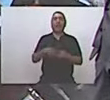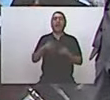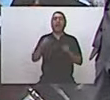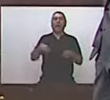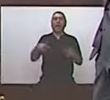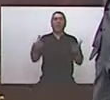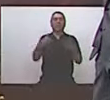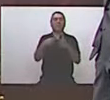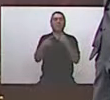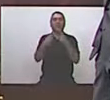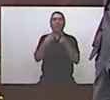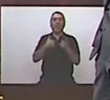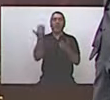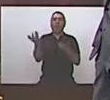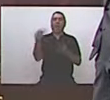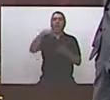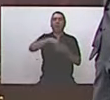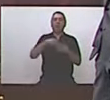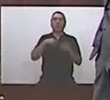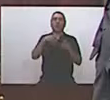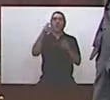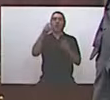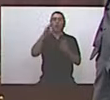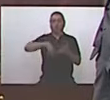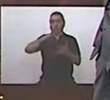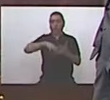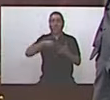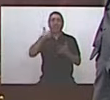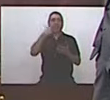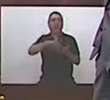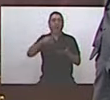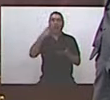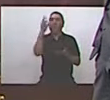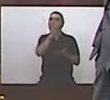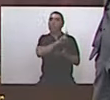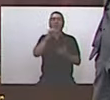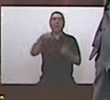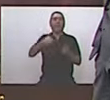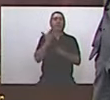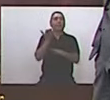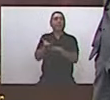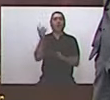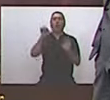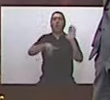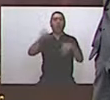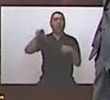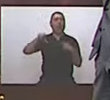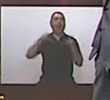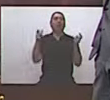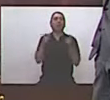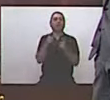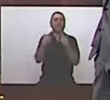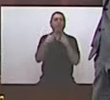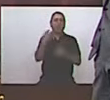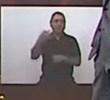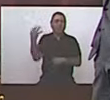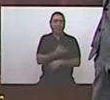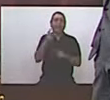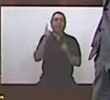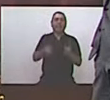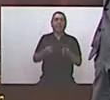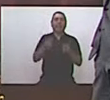nu a s si dejas sin sin eh sin efecto este último aumento pero todavía no volvieron atrás hasta que no esté esto